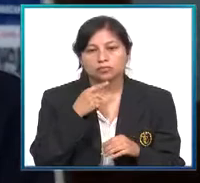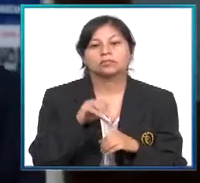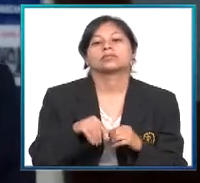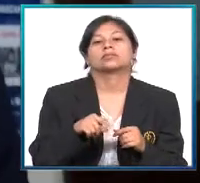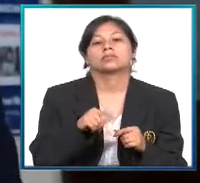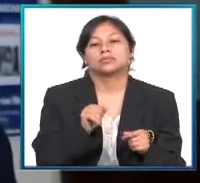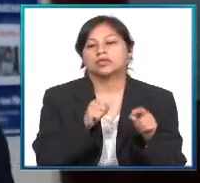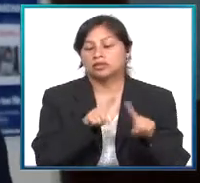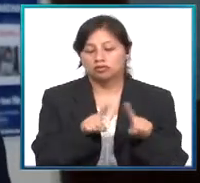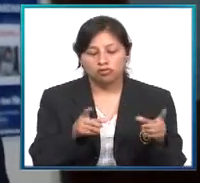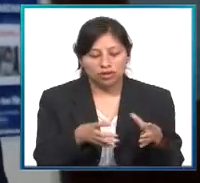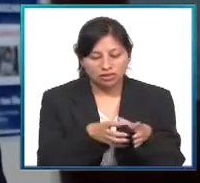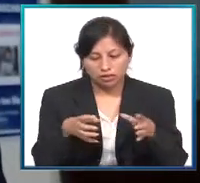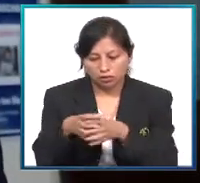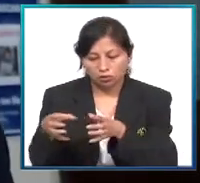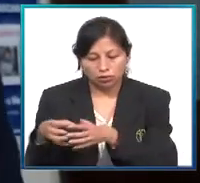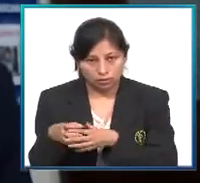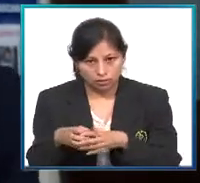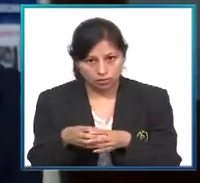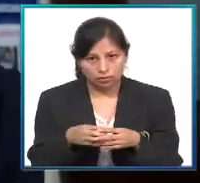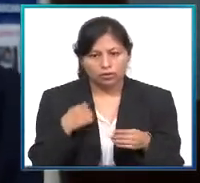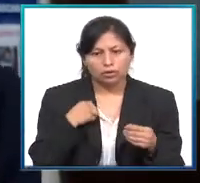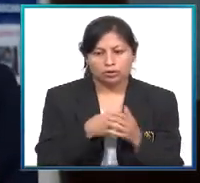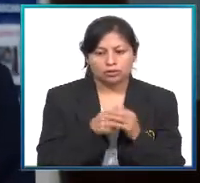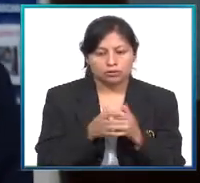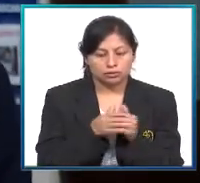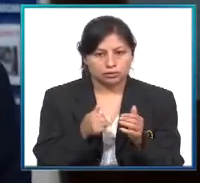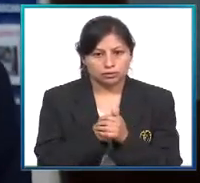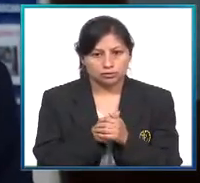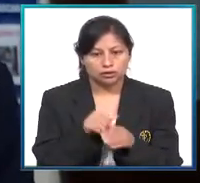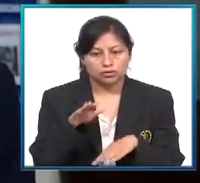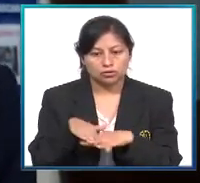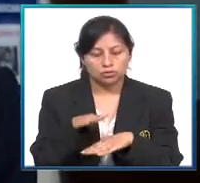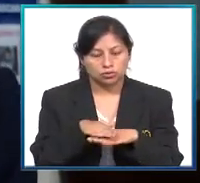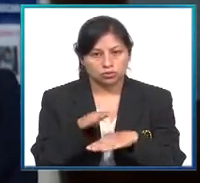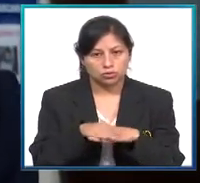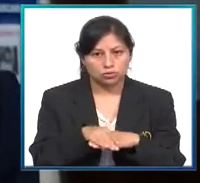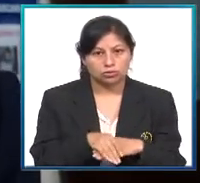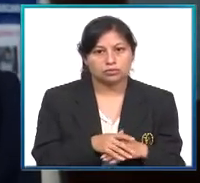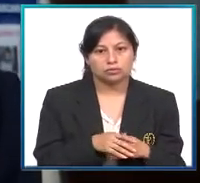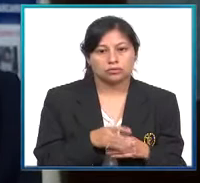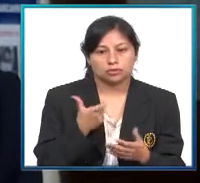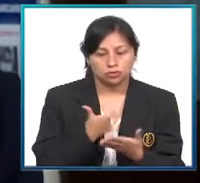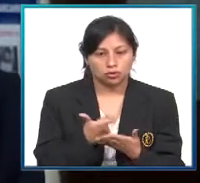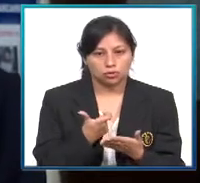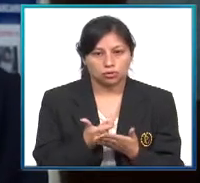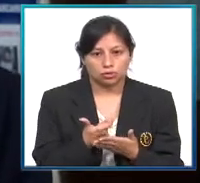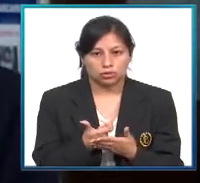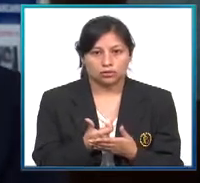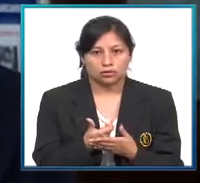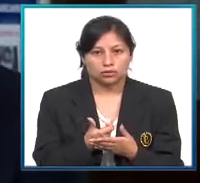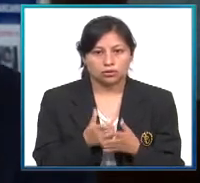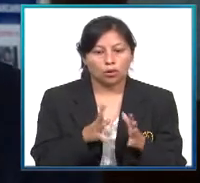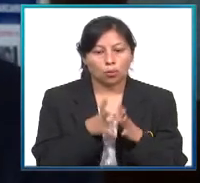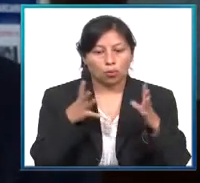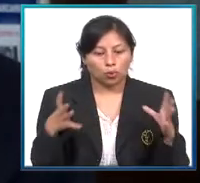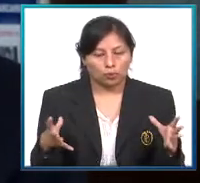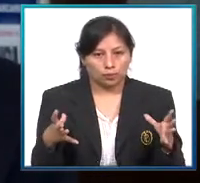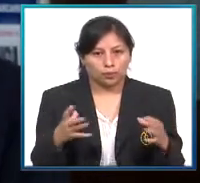Fonagro. Nos preocupa mucho que se esté solicitando un presupuesto